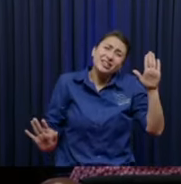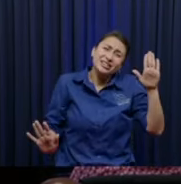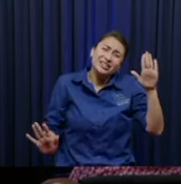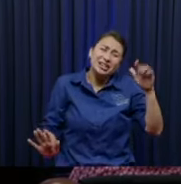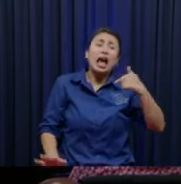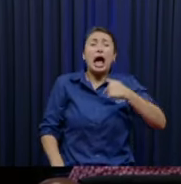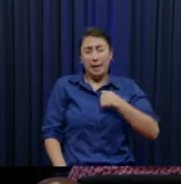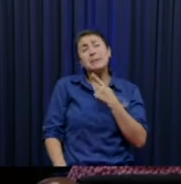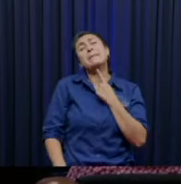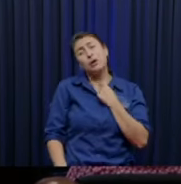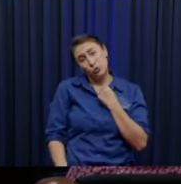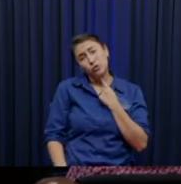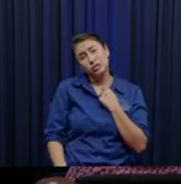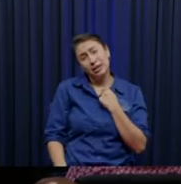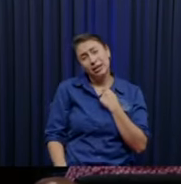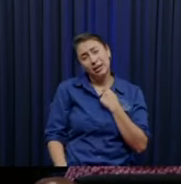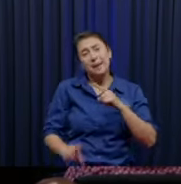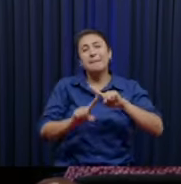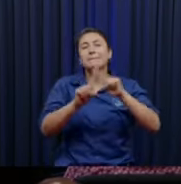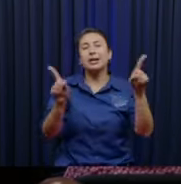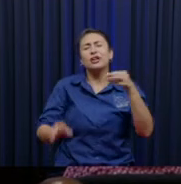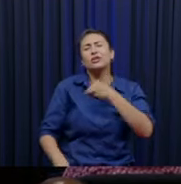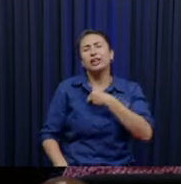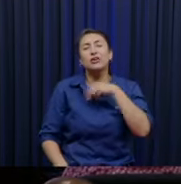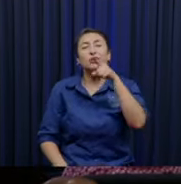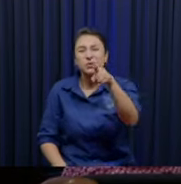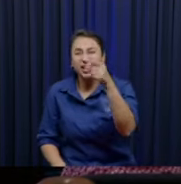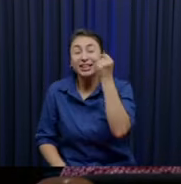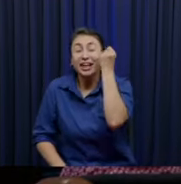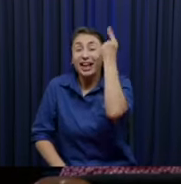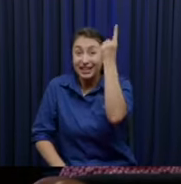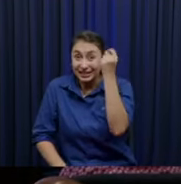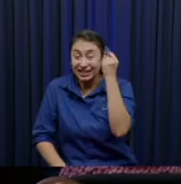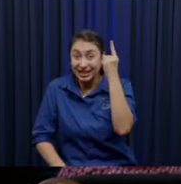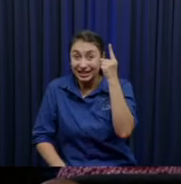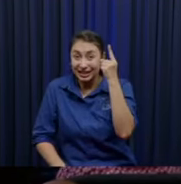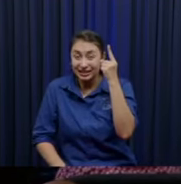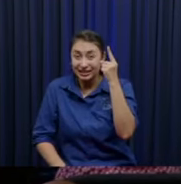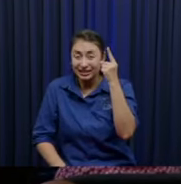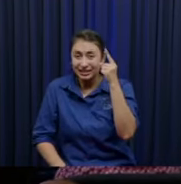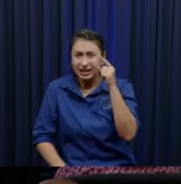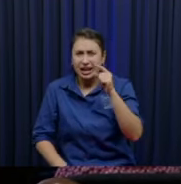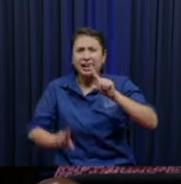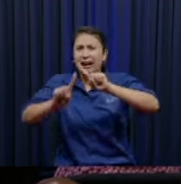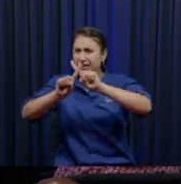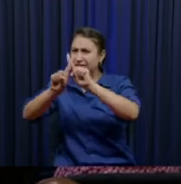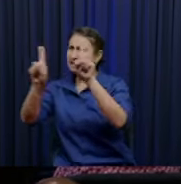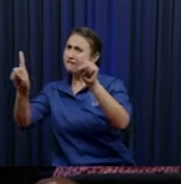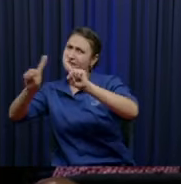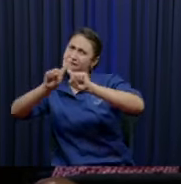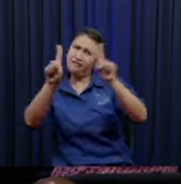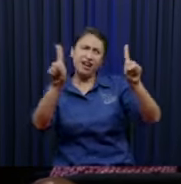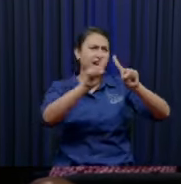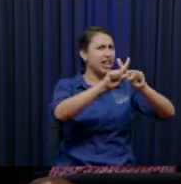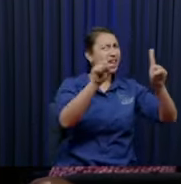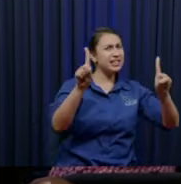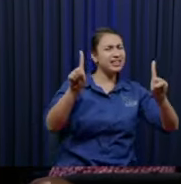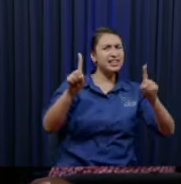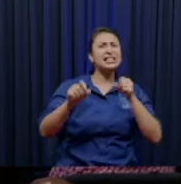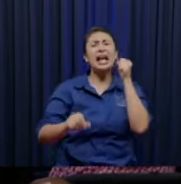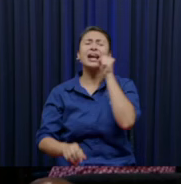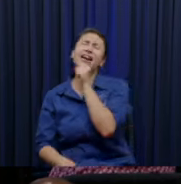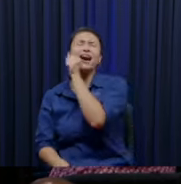Pero yo lo único que quiero es darme a entender que hay himnos que yo creo que fueron